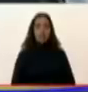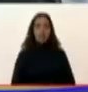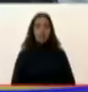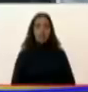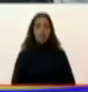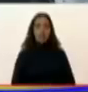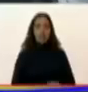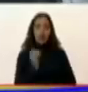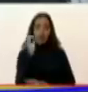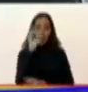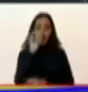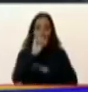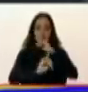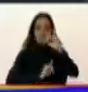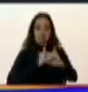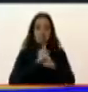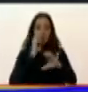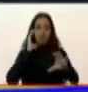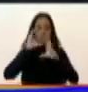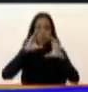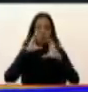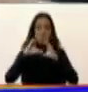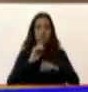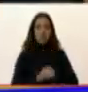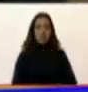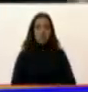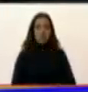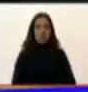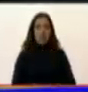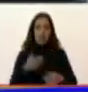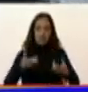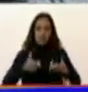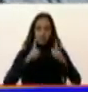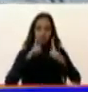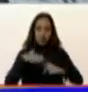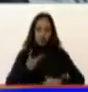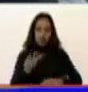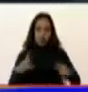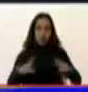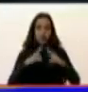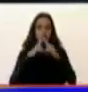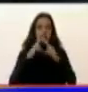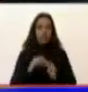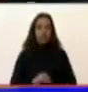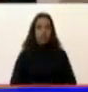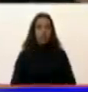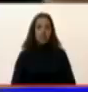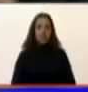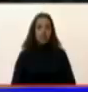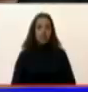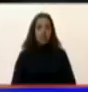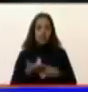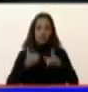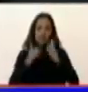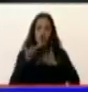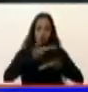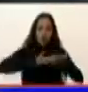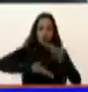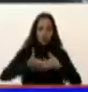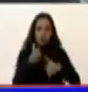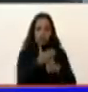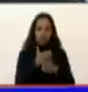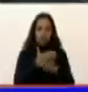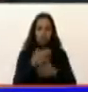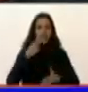el Congreso Internacional de la Comunicación permitió encontrarnos, permitió compartir